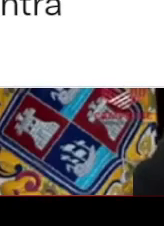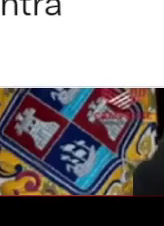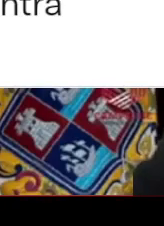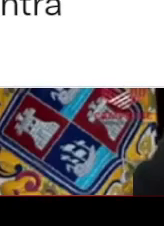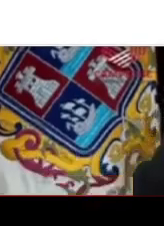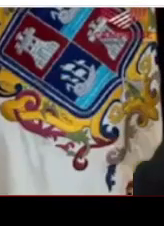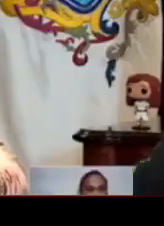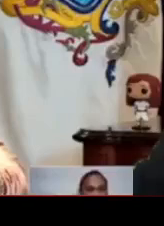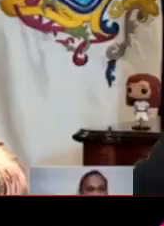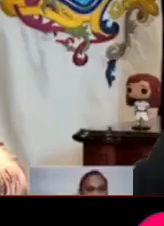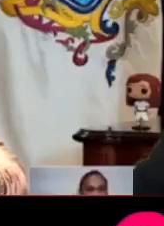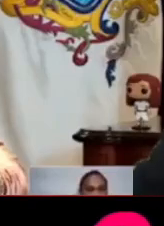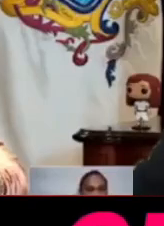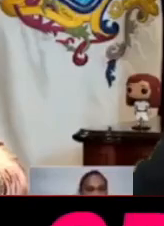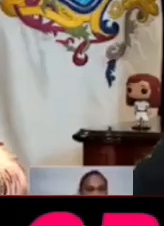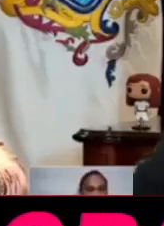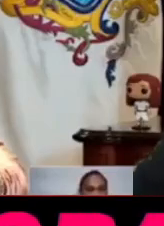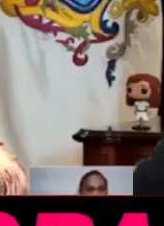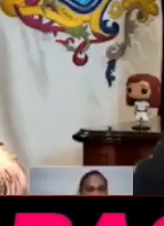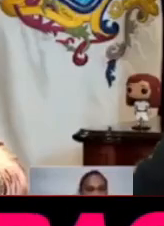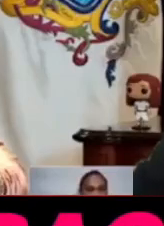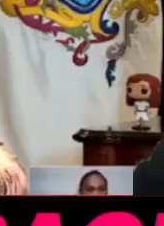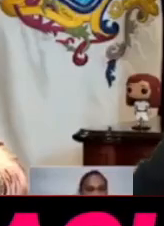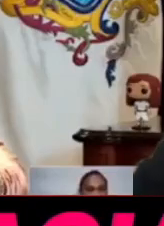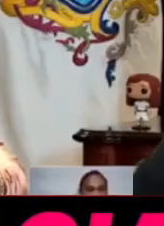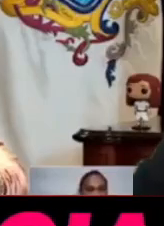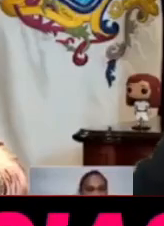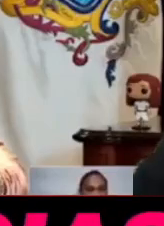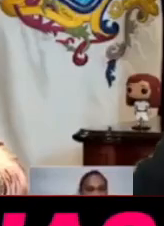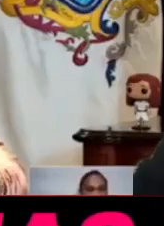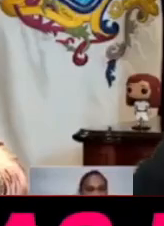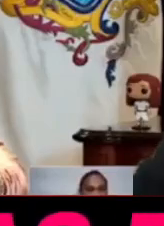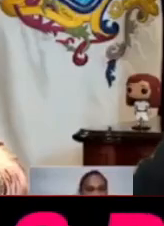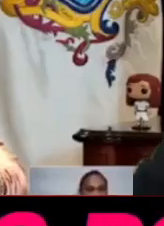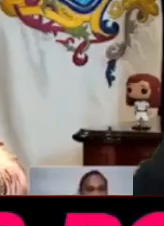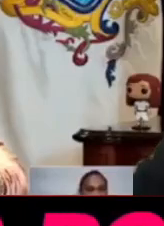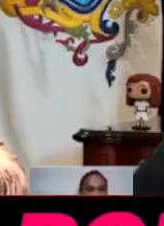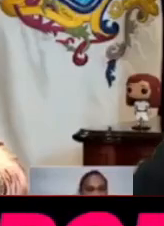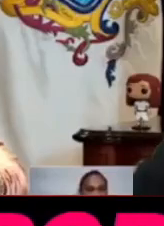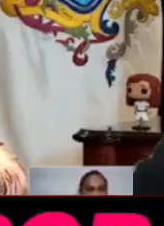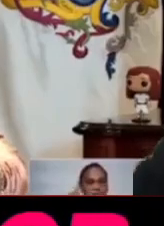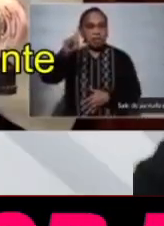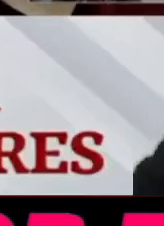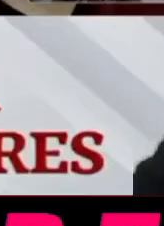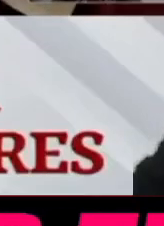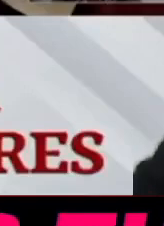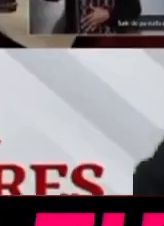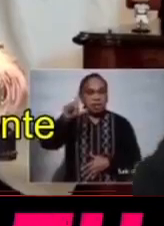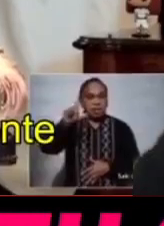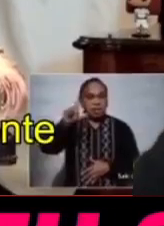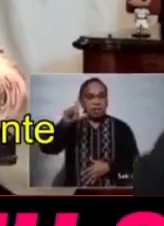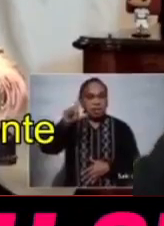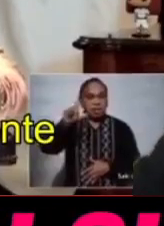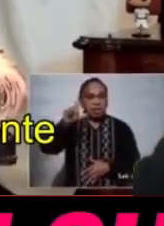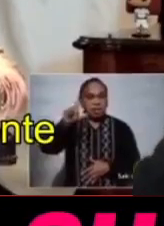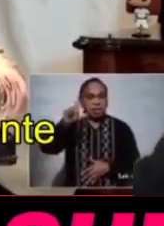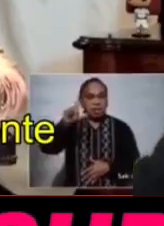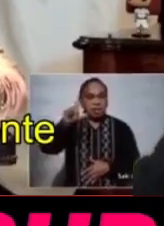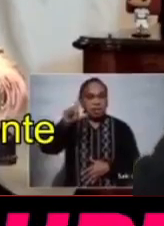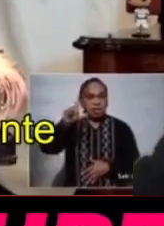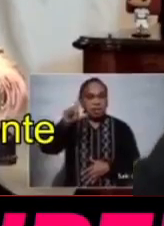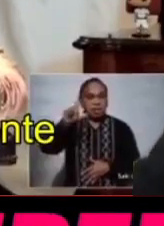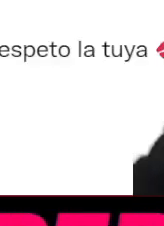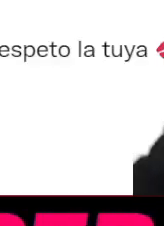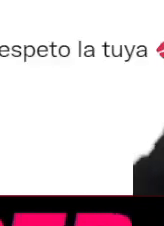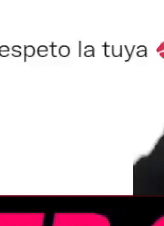sansores insultaba habló cuando se refería al hito la idea puede tomar acciones legales contra princess prian porque esto sí